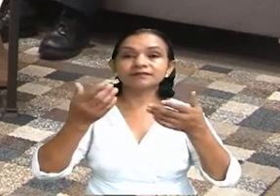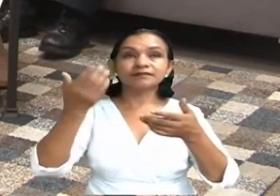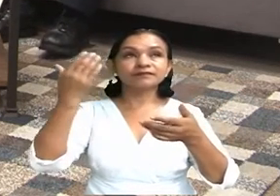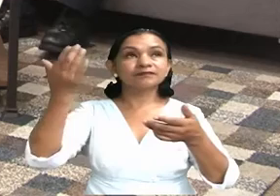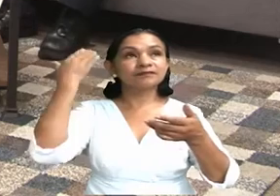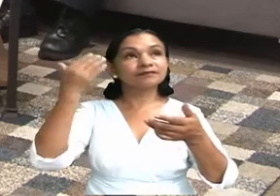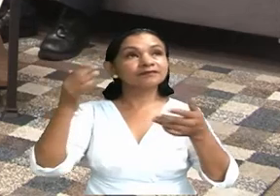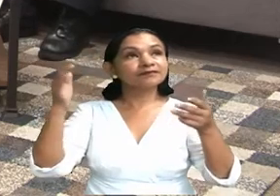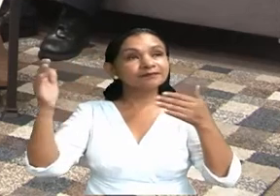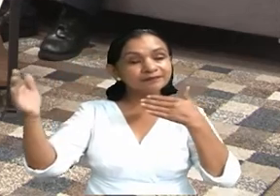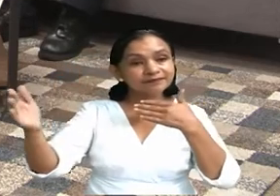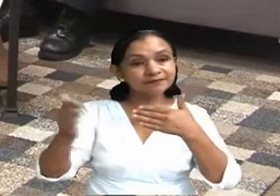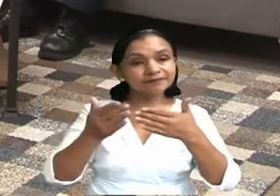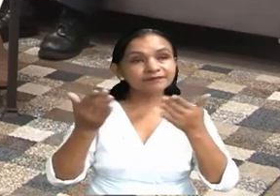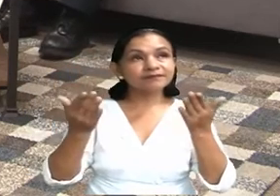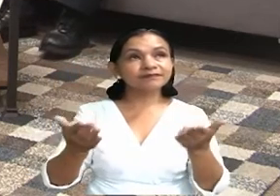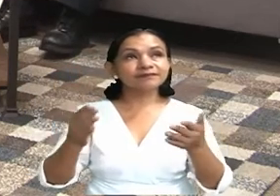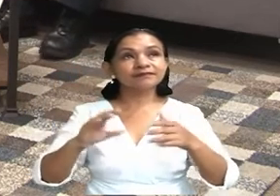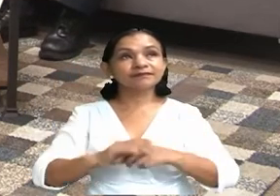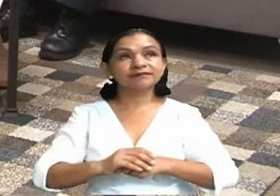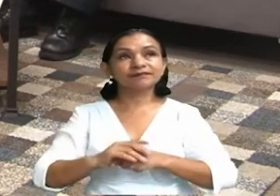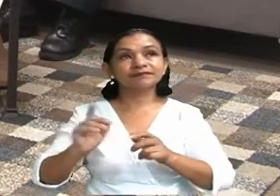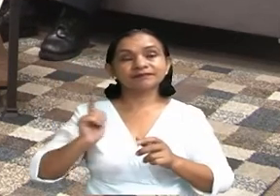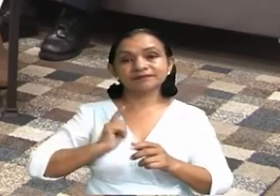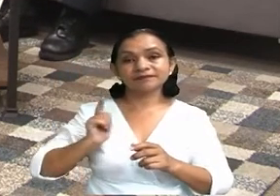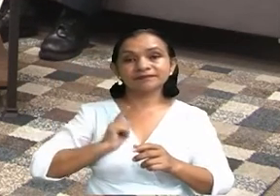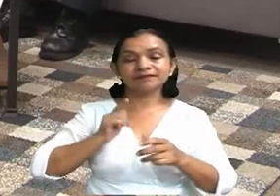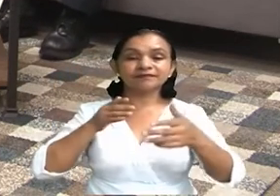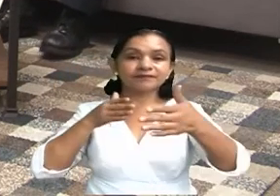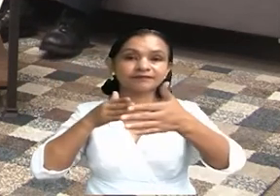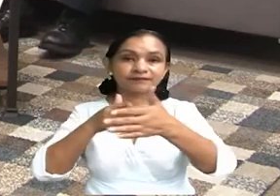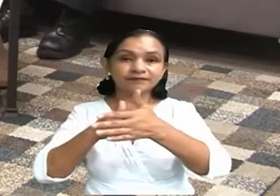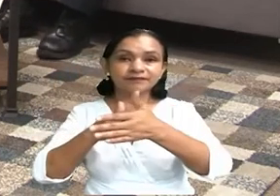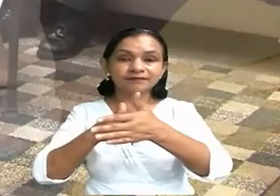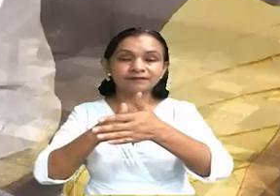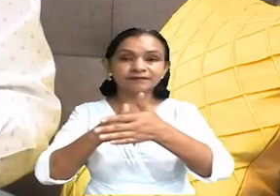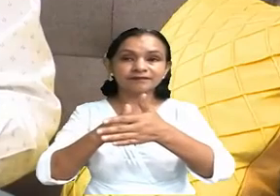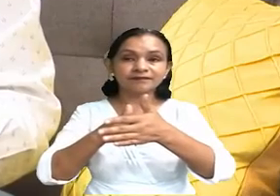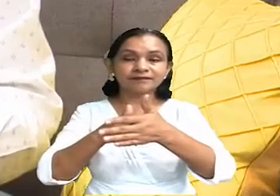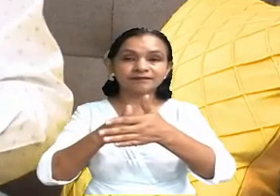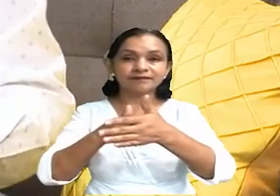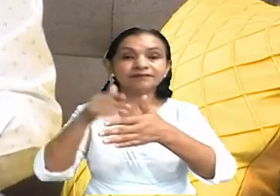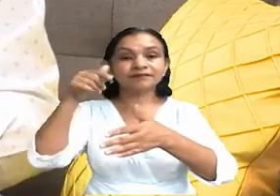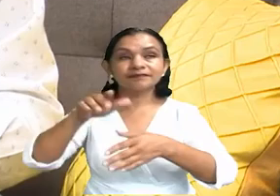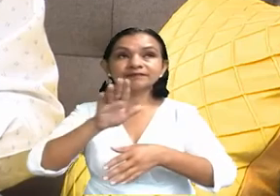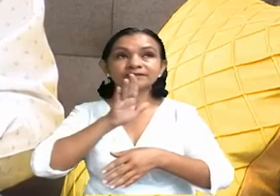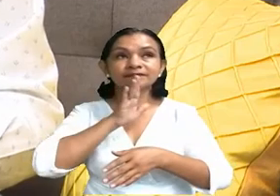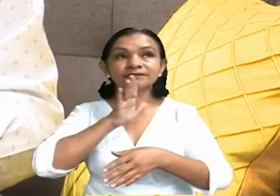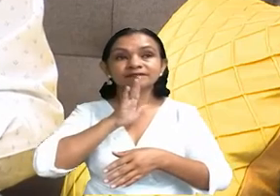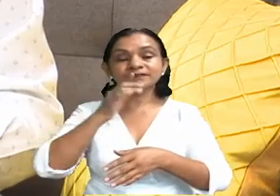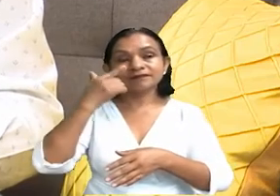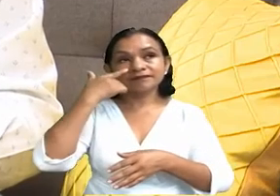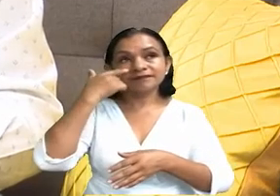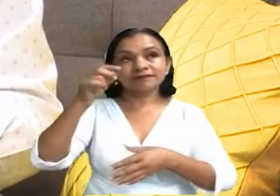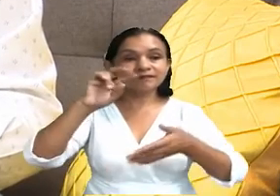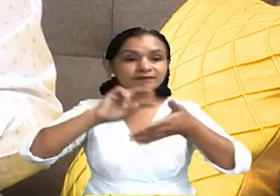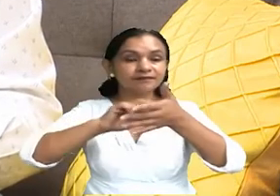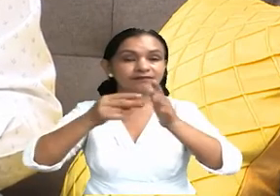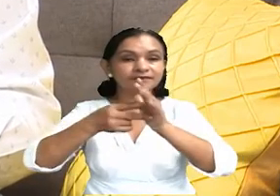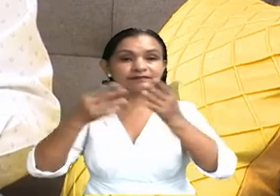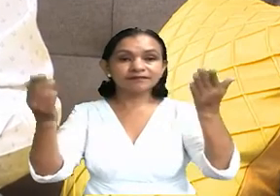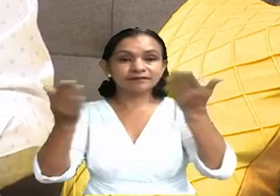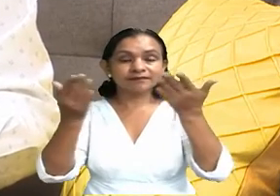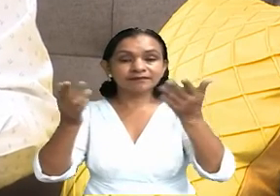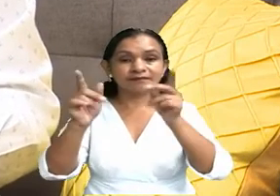muy recientes, ¿no? Tenemos que hacer una nueva pausa. Nosotros hoy conversamos y conocemos lo que significa y cómo se